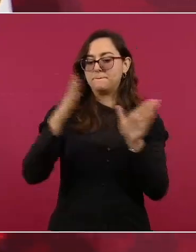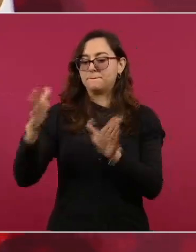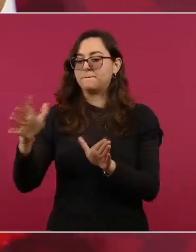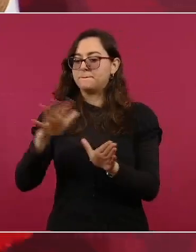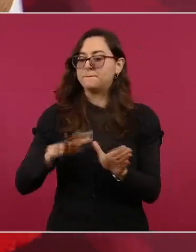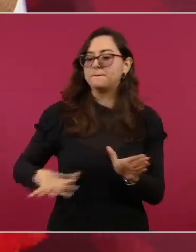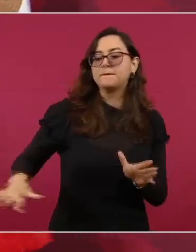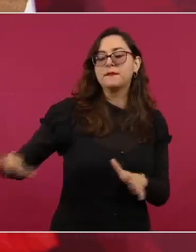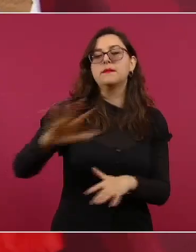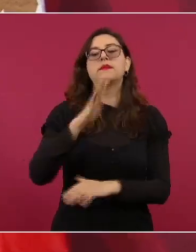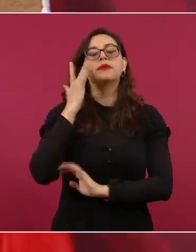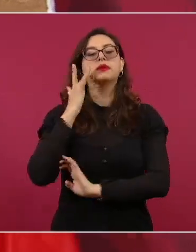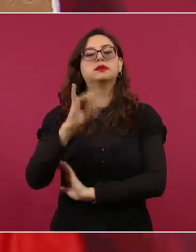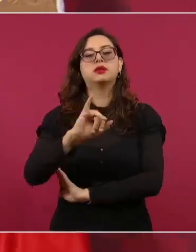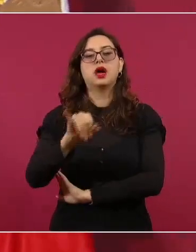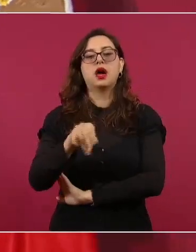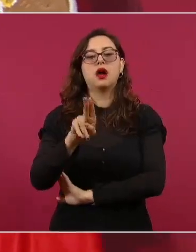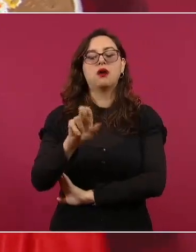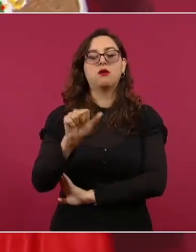de San Juan de Ulúa,